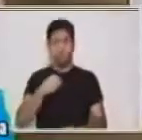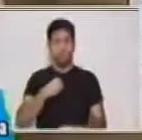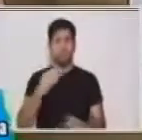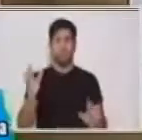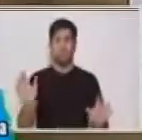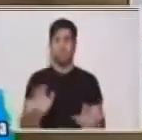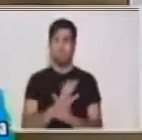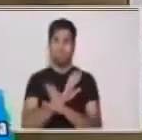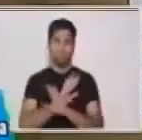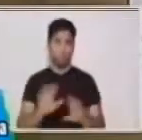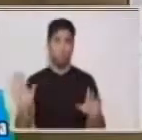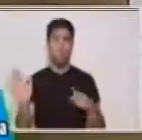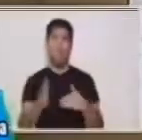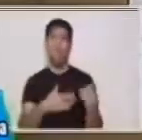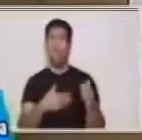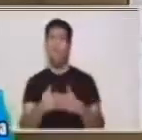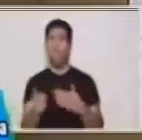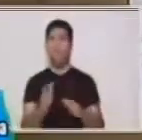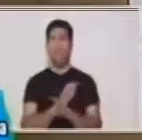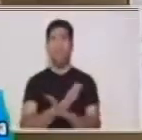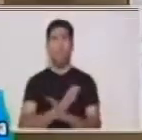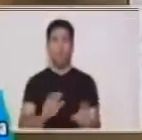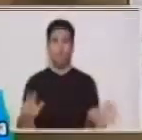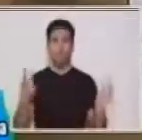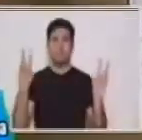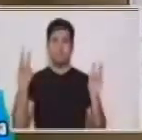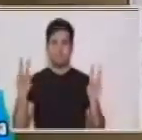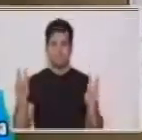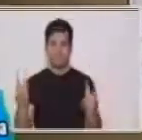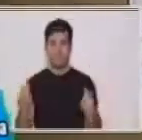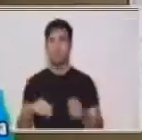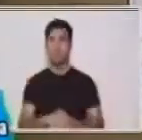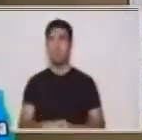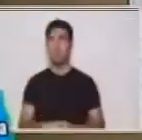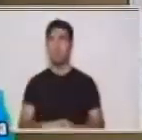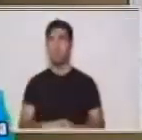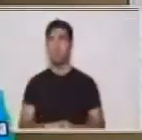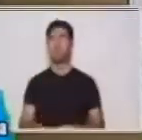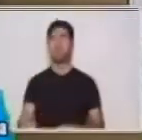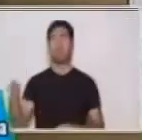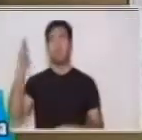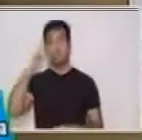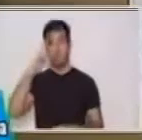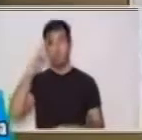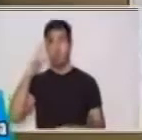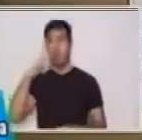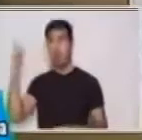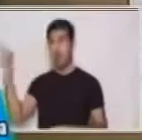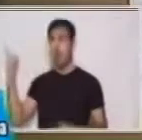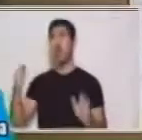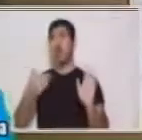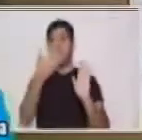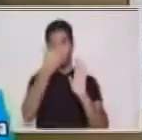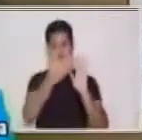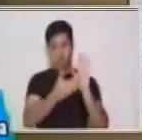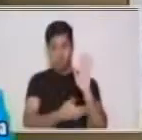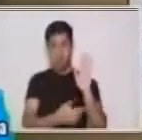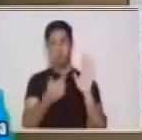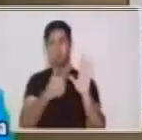actualidad. Puedes tener cualquier tema, seguir los pasos, que es buscar opiniones de